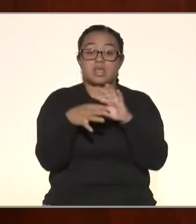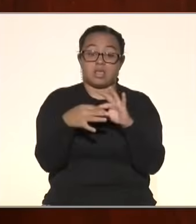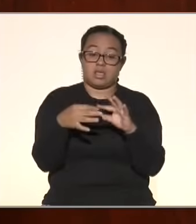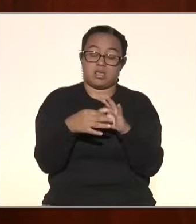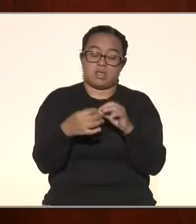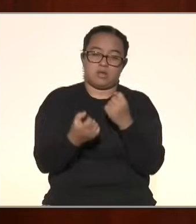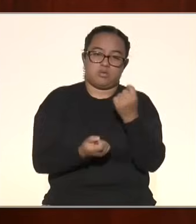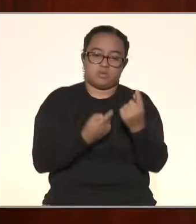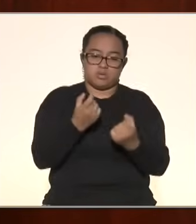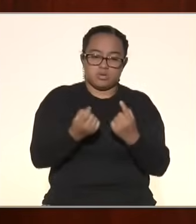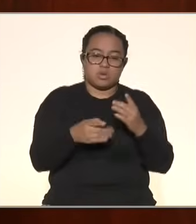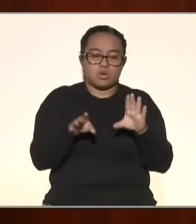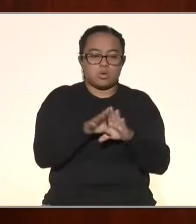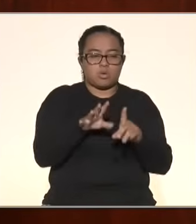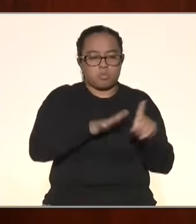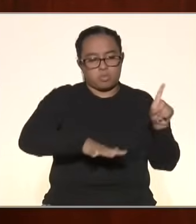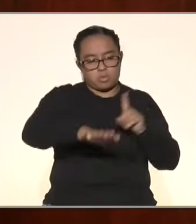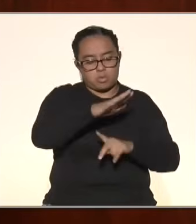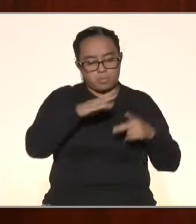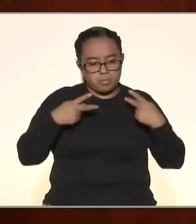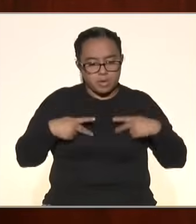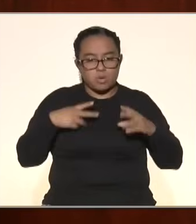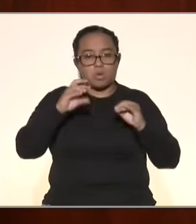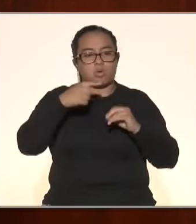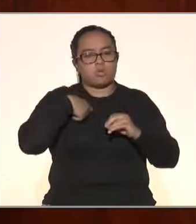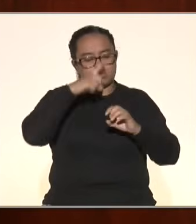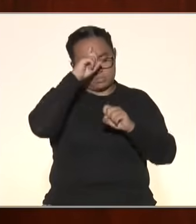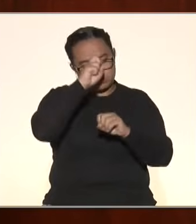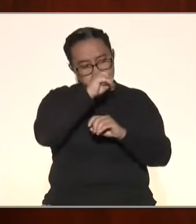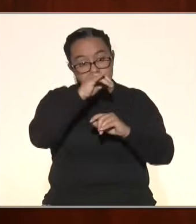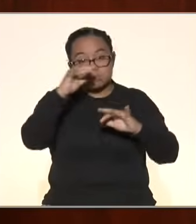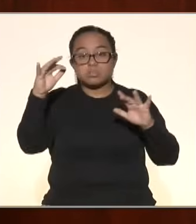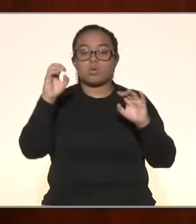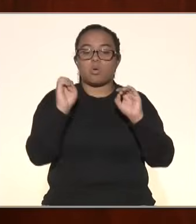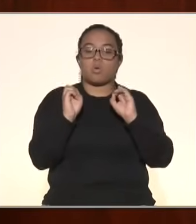más justamente la parte social o de expectativas o